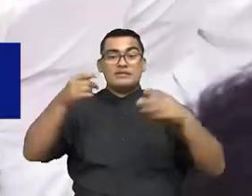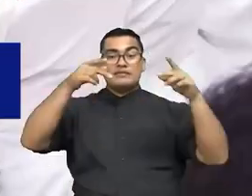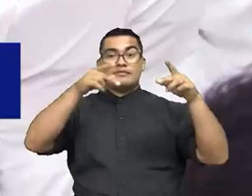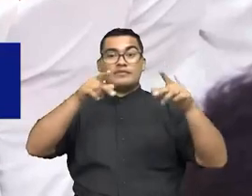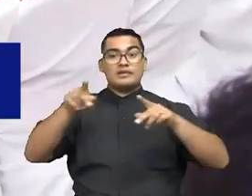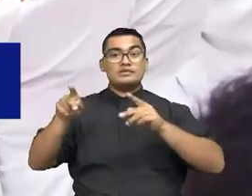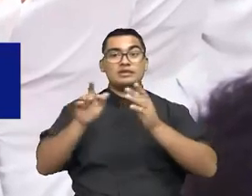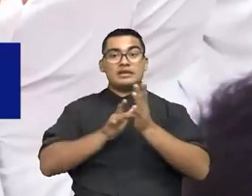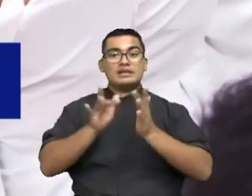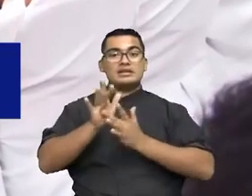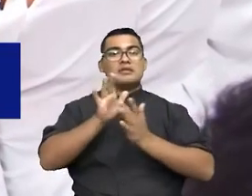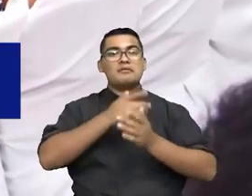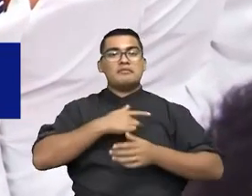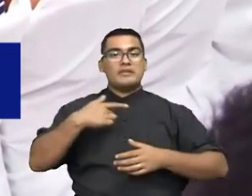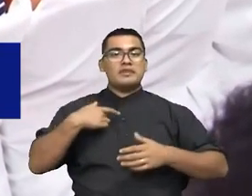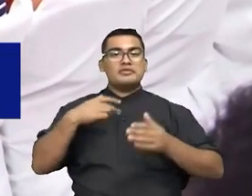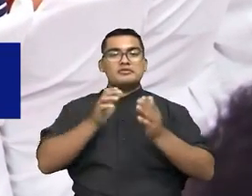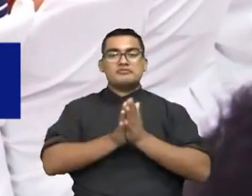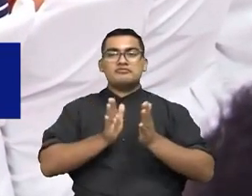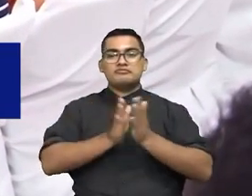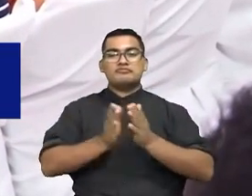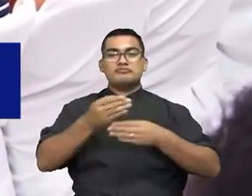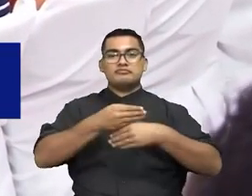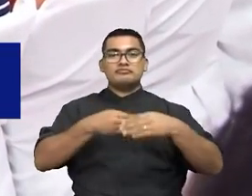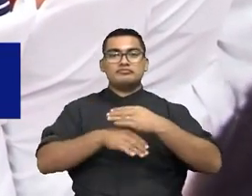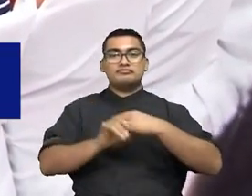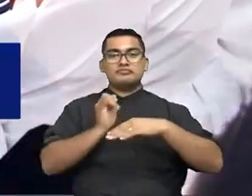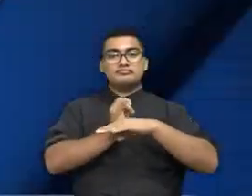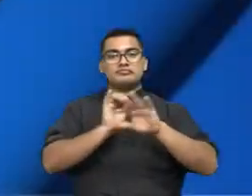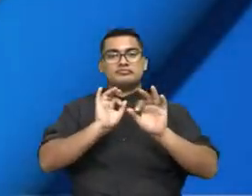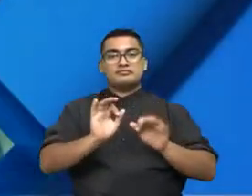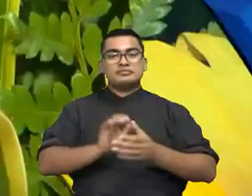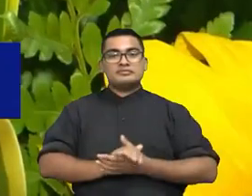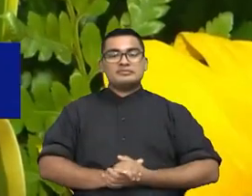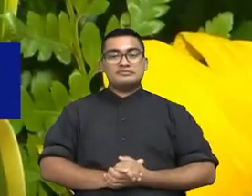se congregan cuenten con toda la seguridad jurídica.